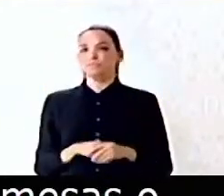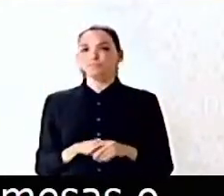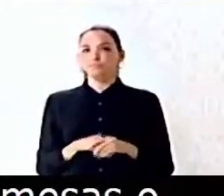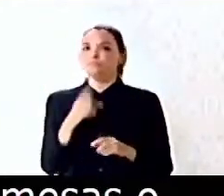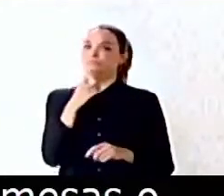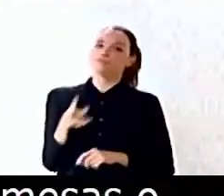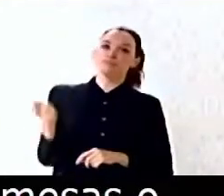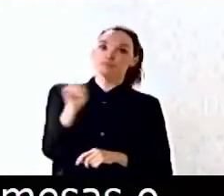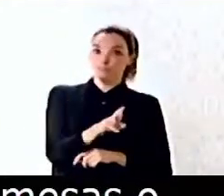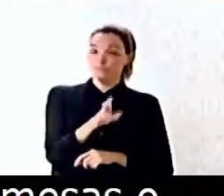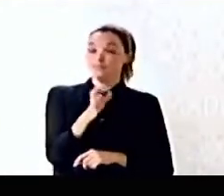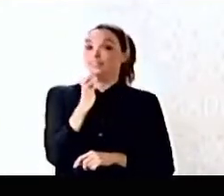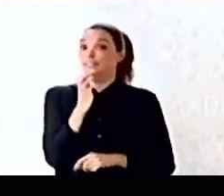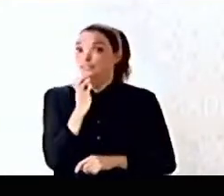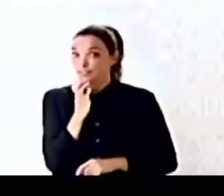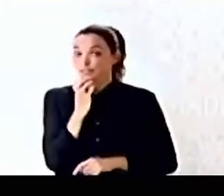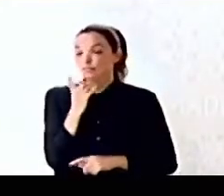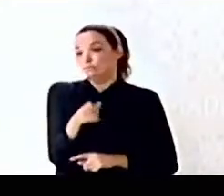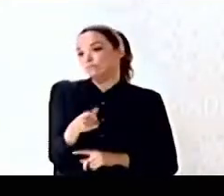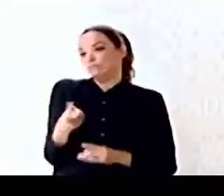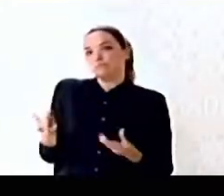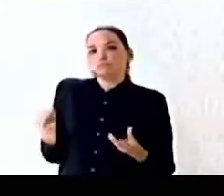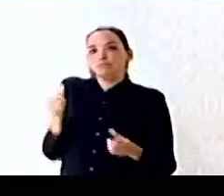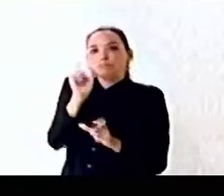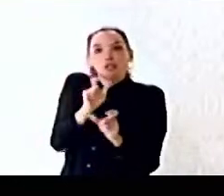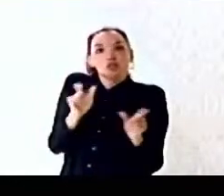Insisto, siempre que no sean